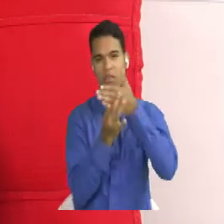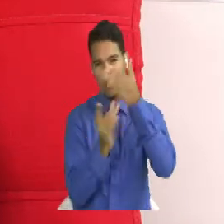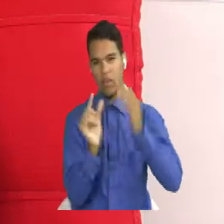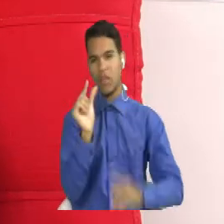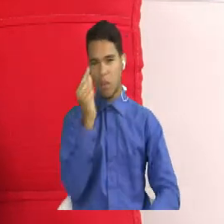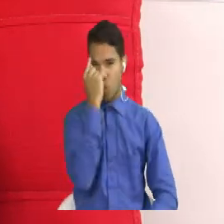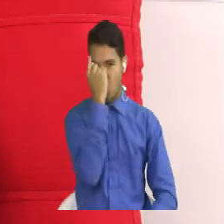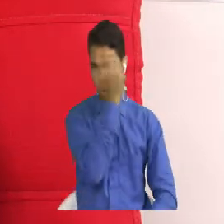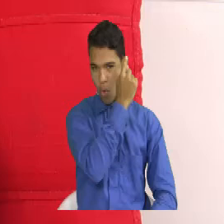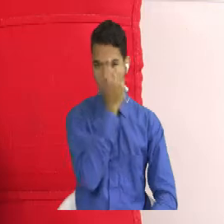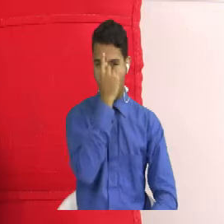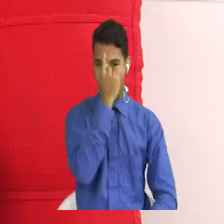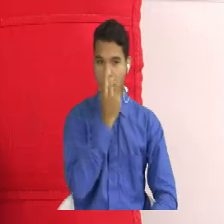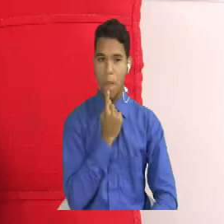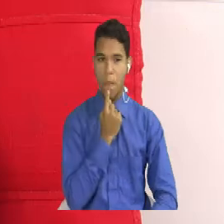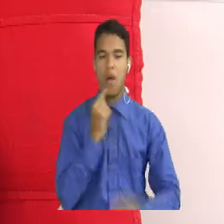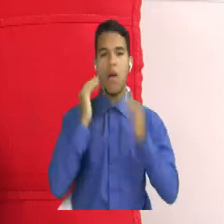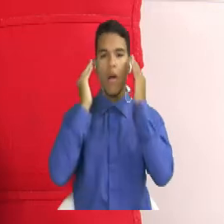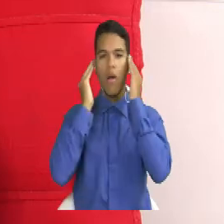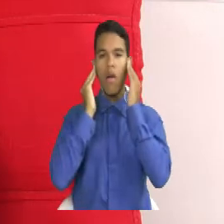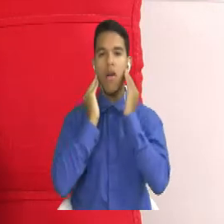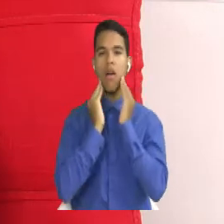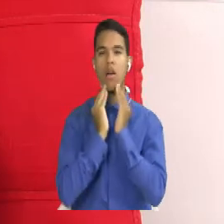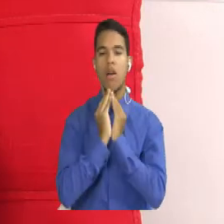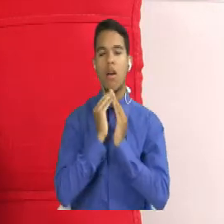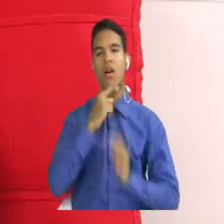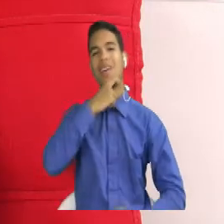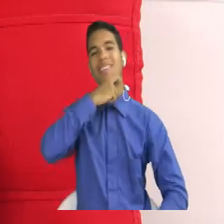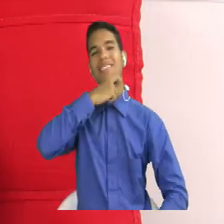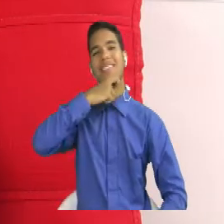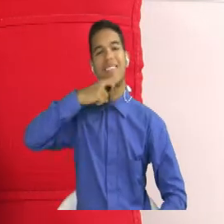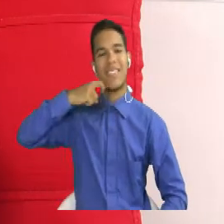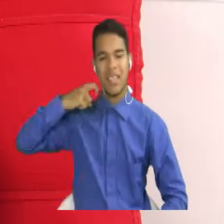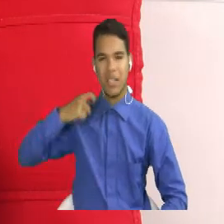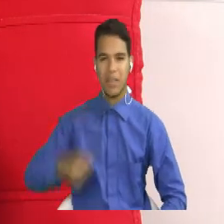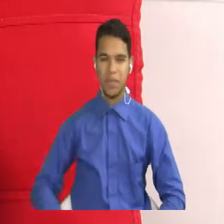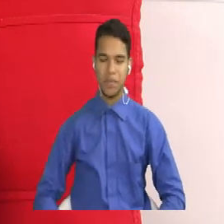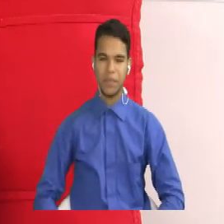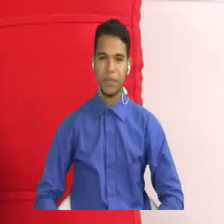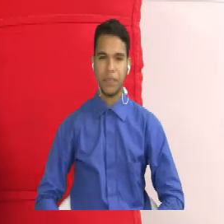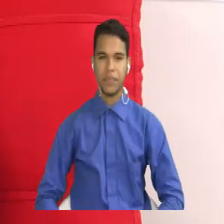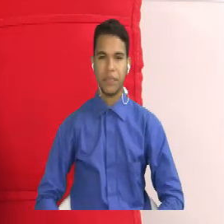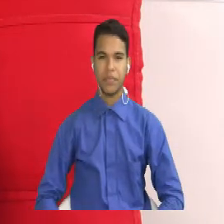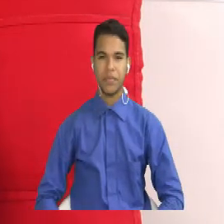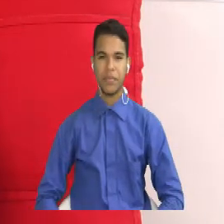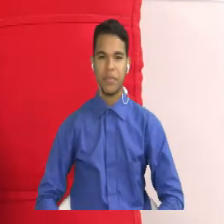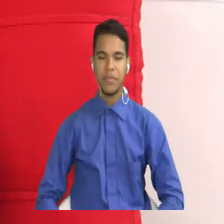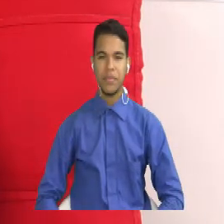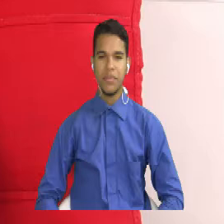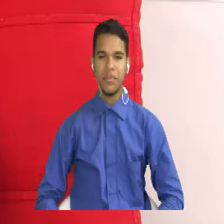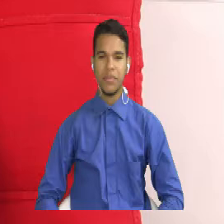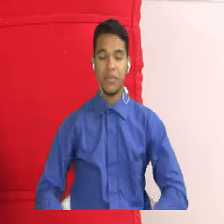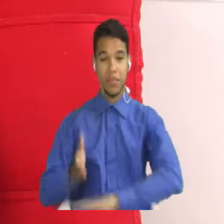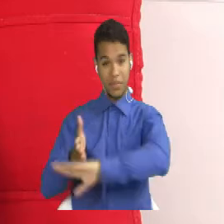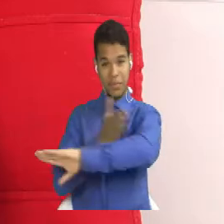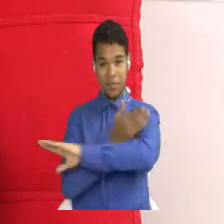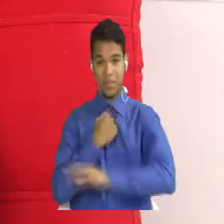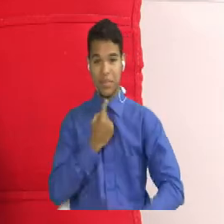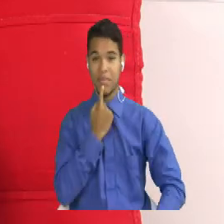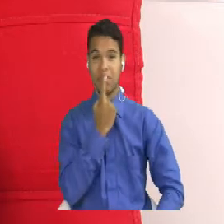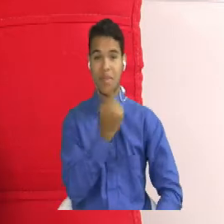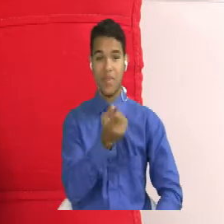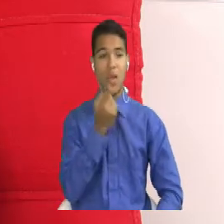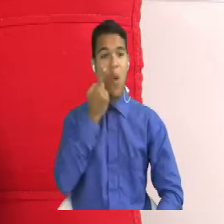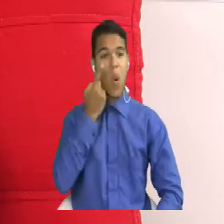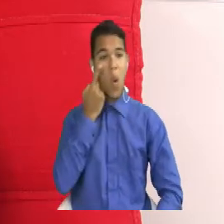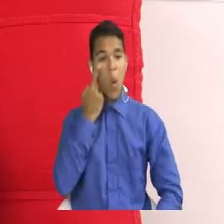rostro y es muy seca en la parte del óvalo. Y como les dije antes, la deshidratada es